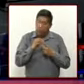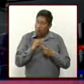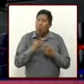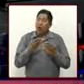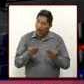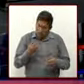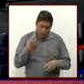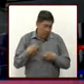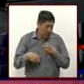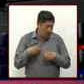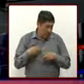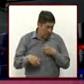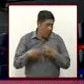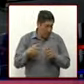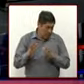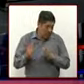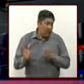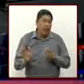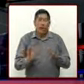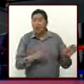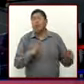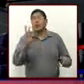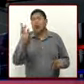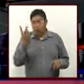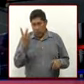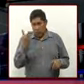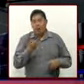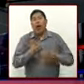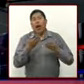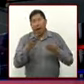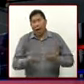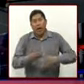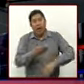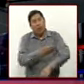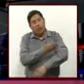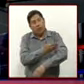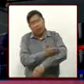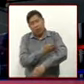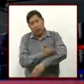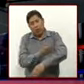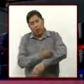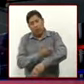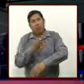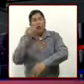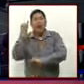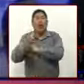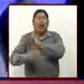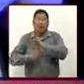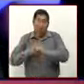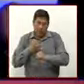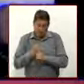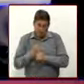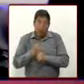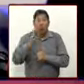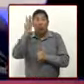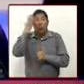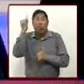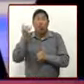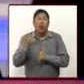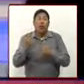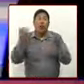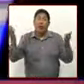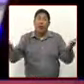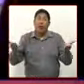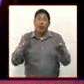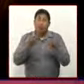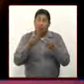elemento, nosotros ahora tenemos una inflación importada. La mayor parte de los productos que se